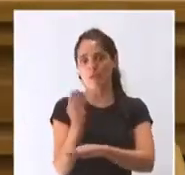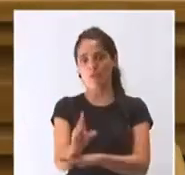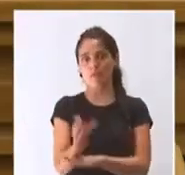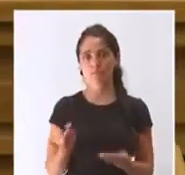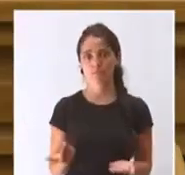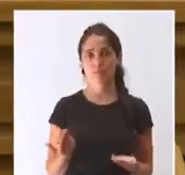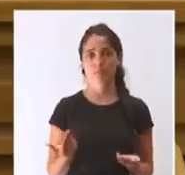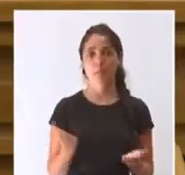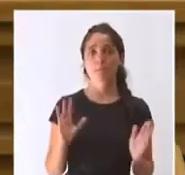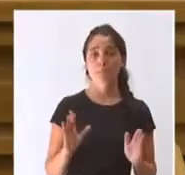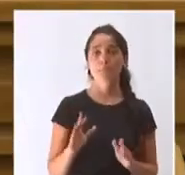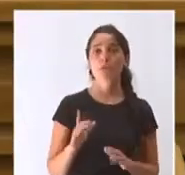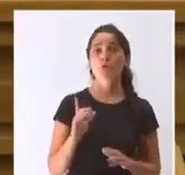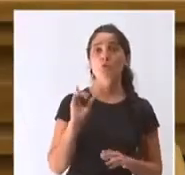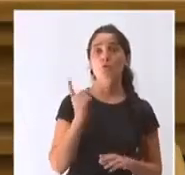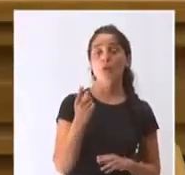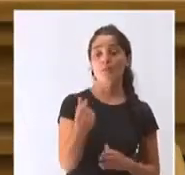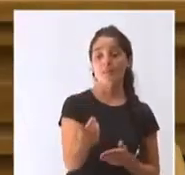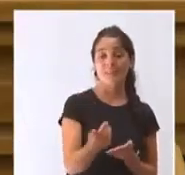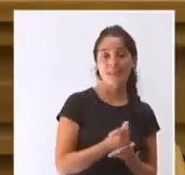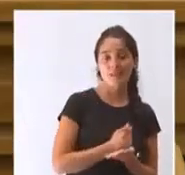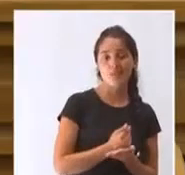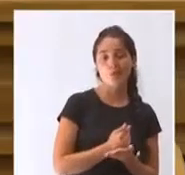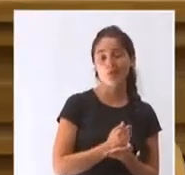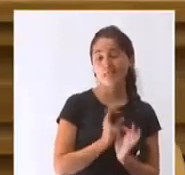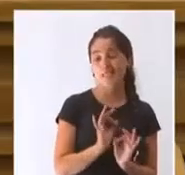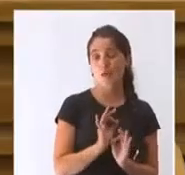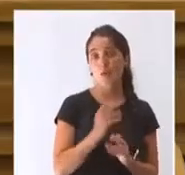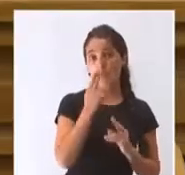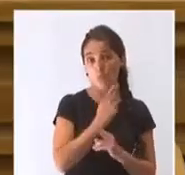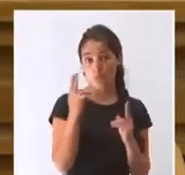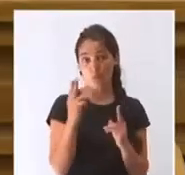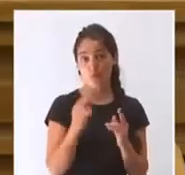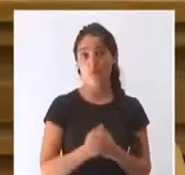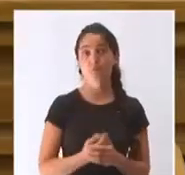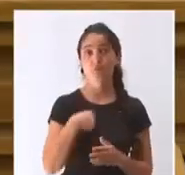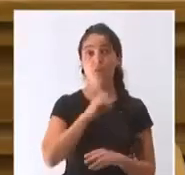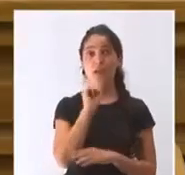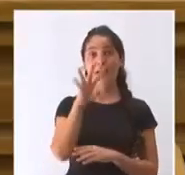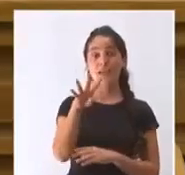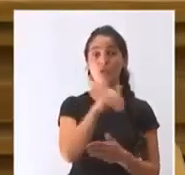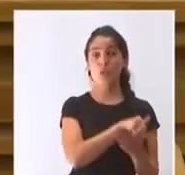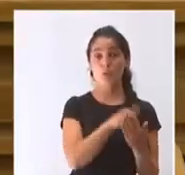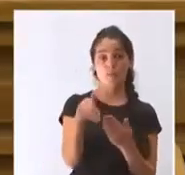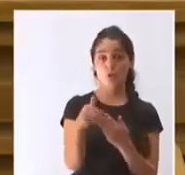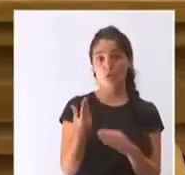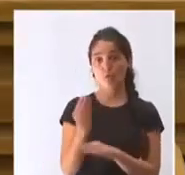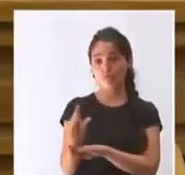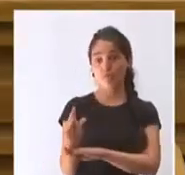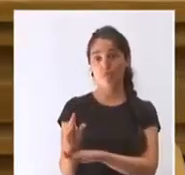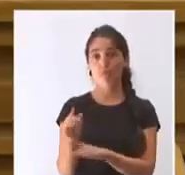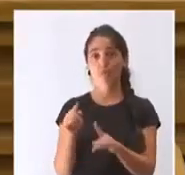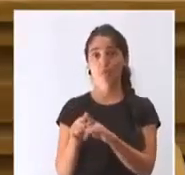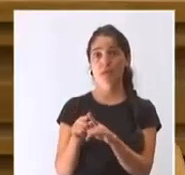de ingresos más allá de los estrictamente públicos vamos a meter 14 millones a plantear 14 millones para 40